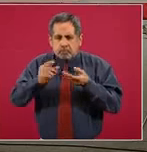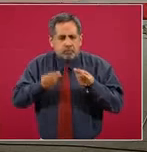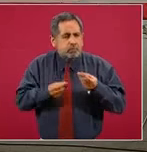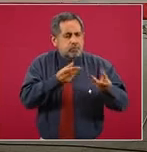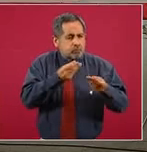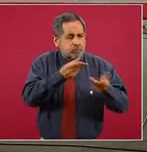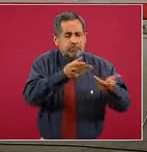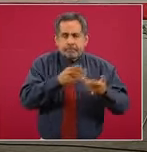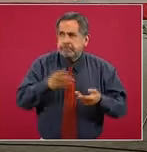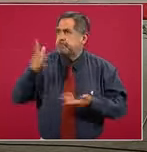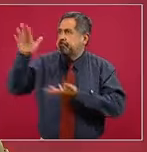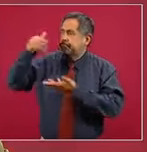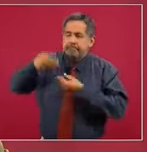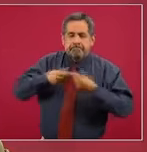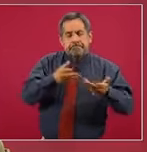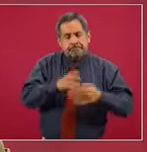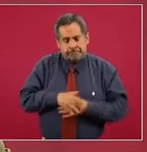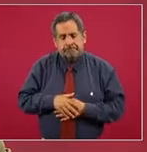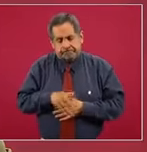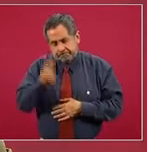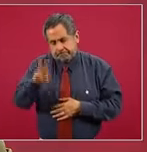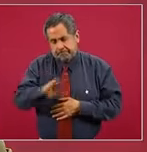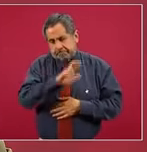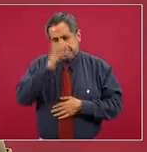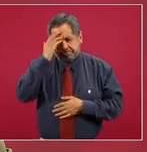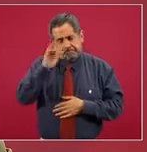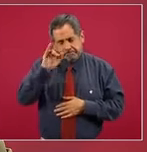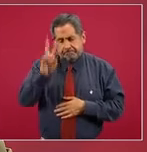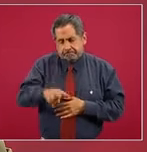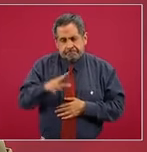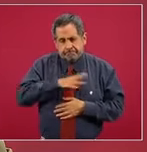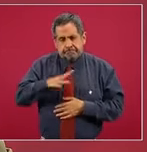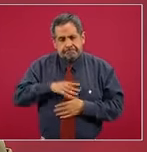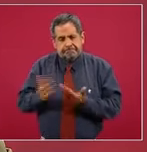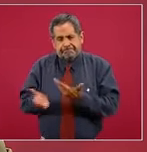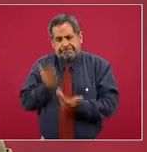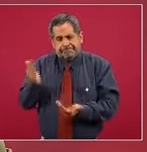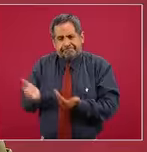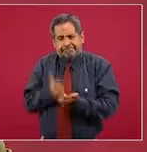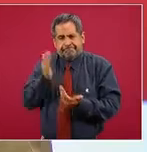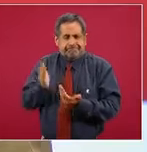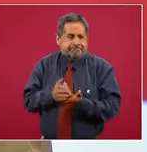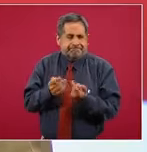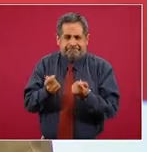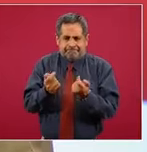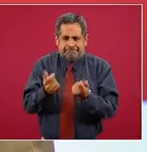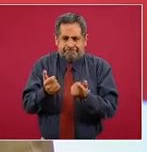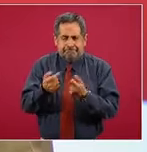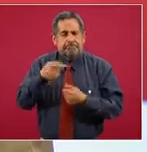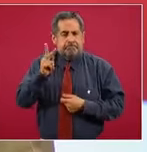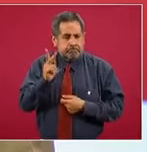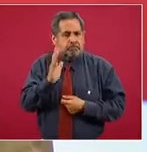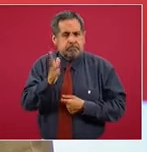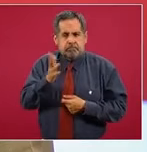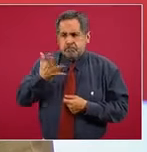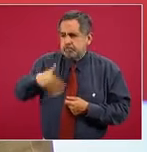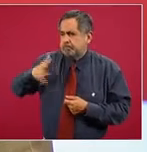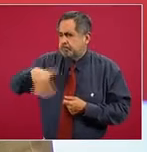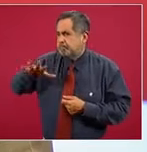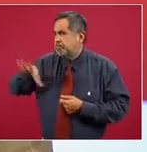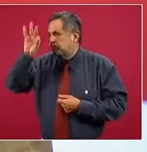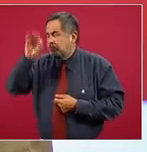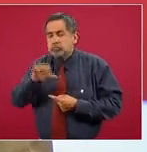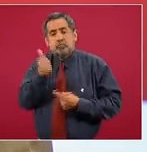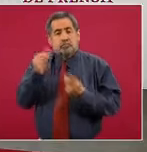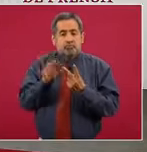uno de ellos. Entonces sí, reconocemos el abasto limitado, pero estamos buscando, definiendo